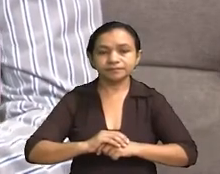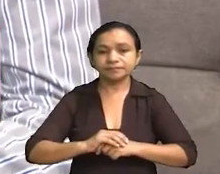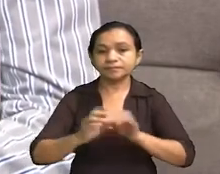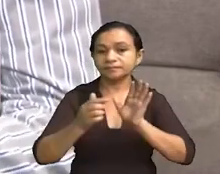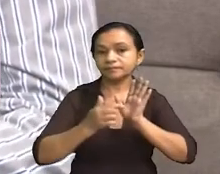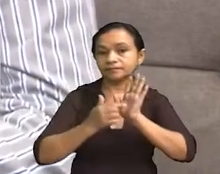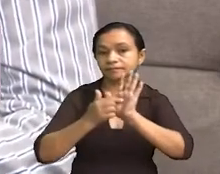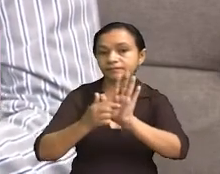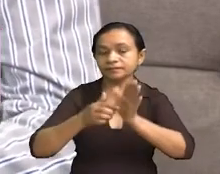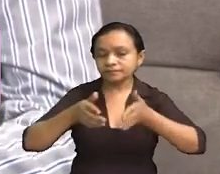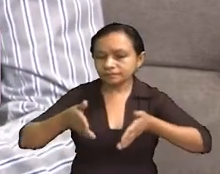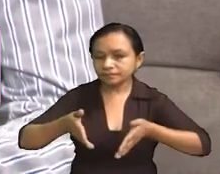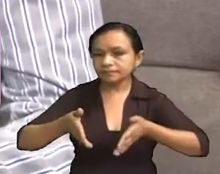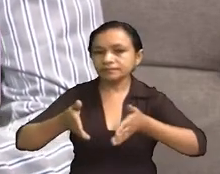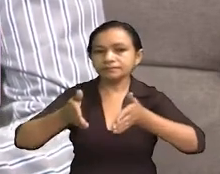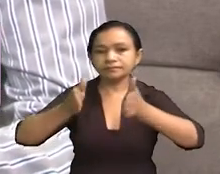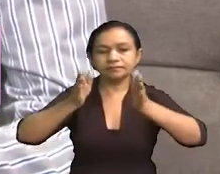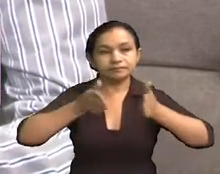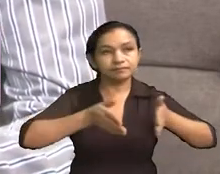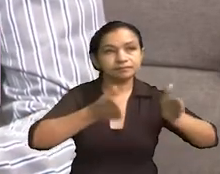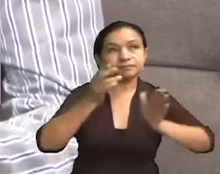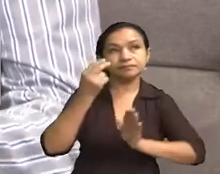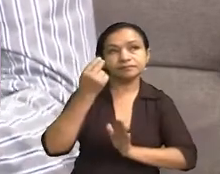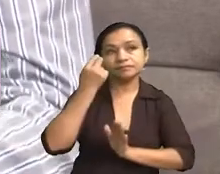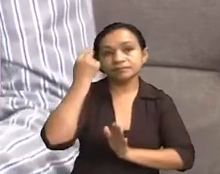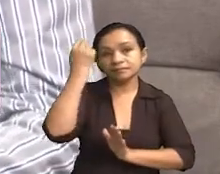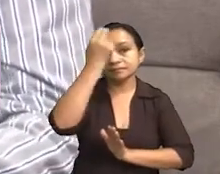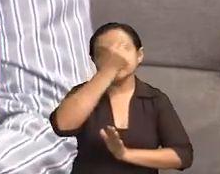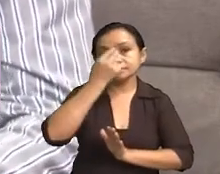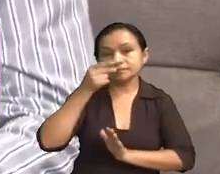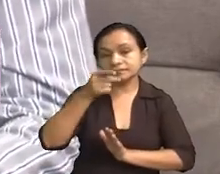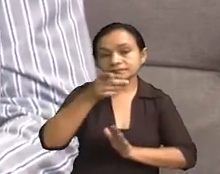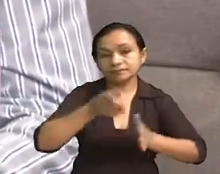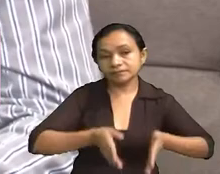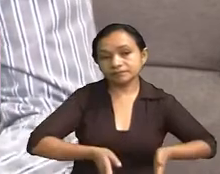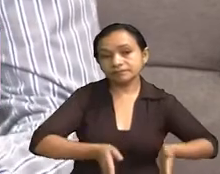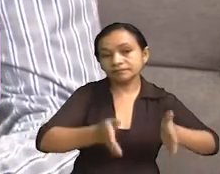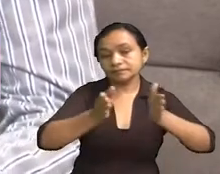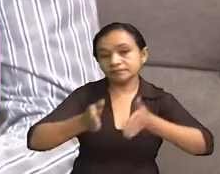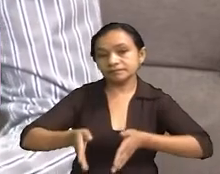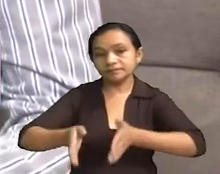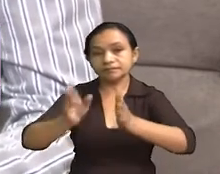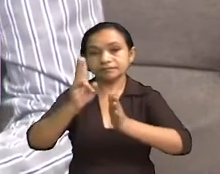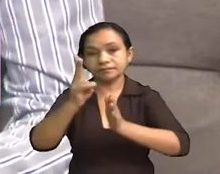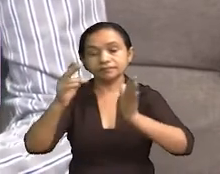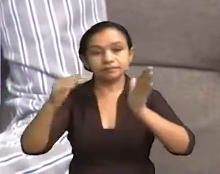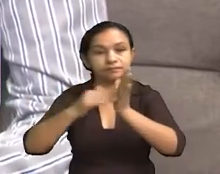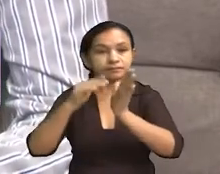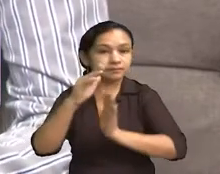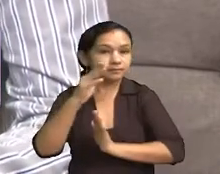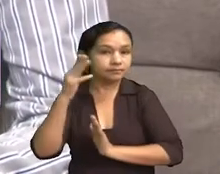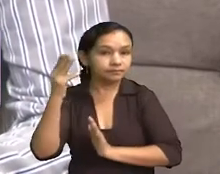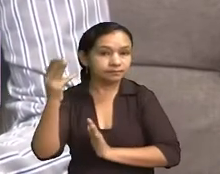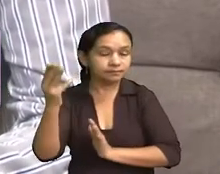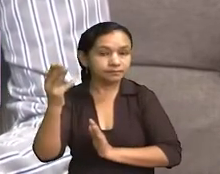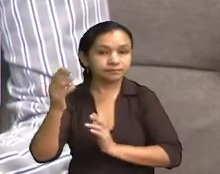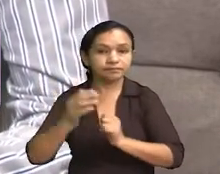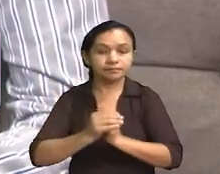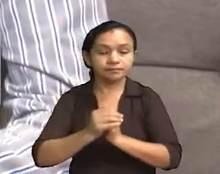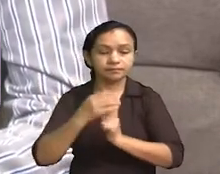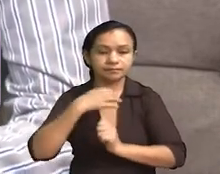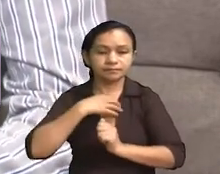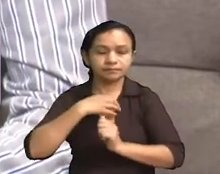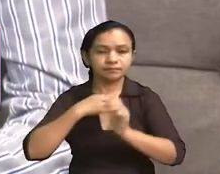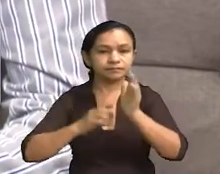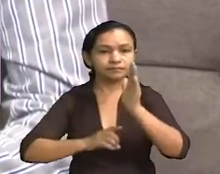Por ejemplo, en carreteras, que es la pregunta que me hacían. En carreteras, durante el 2019, nosotros